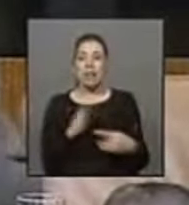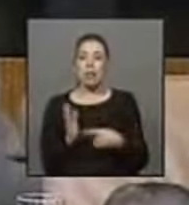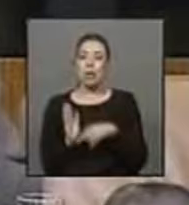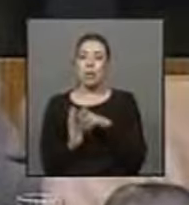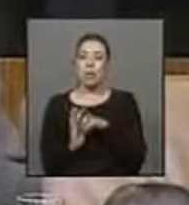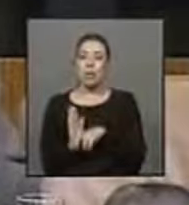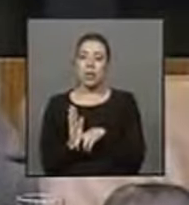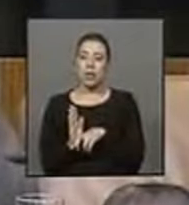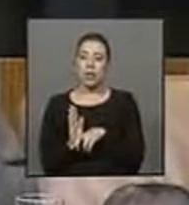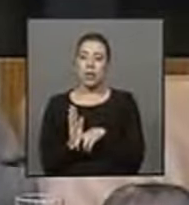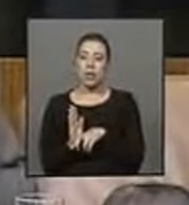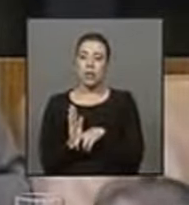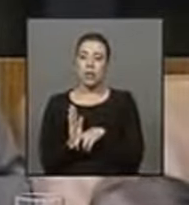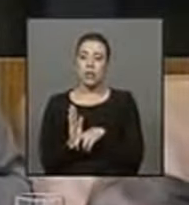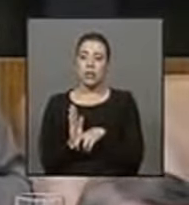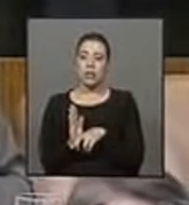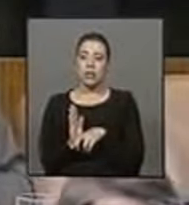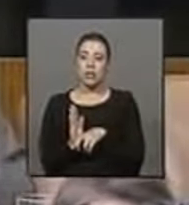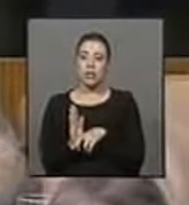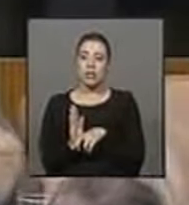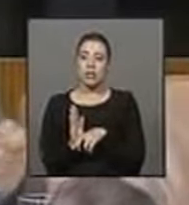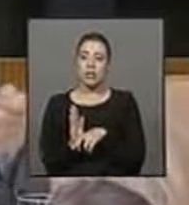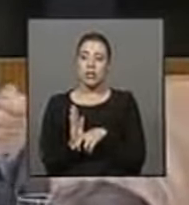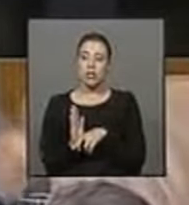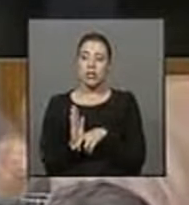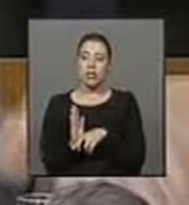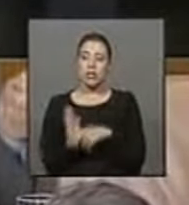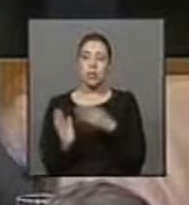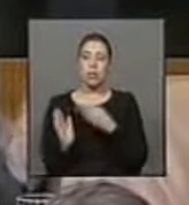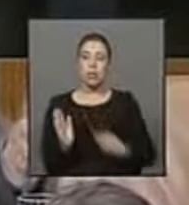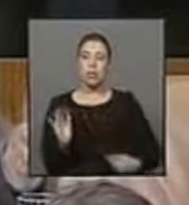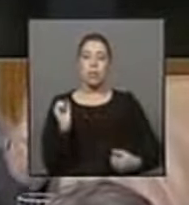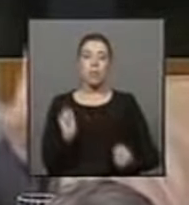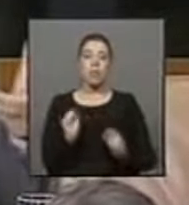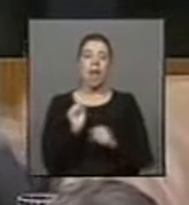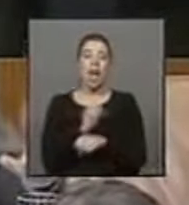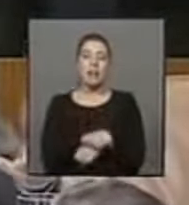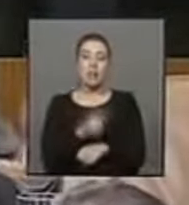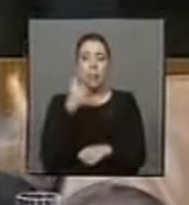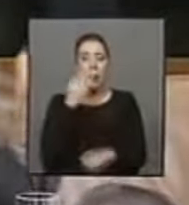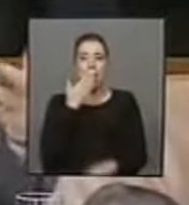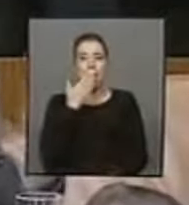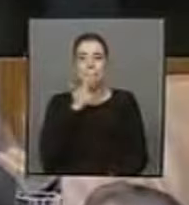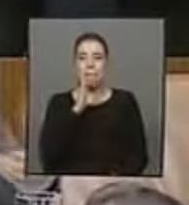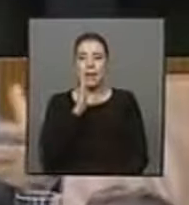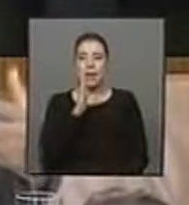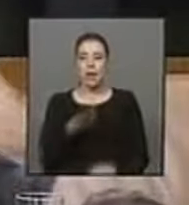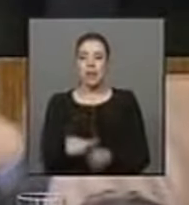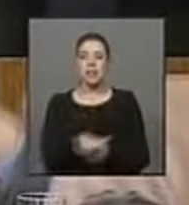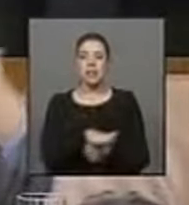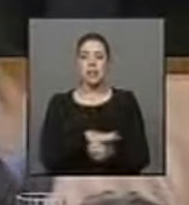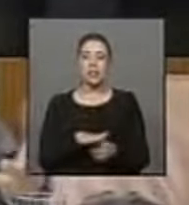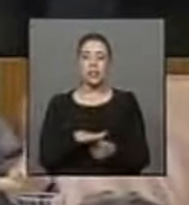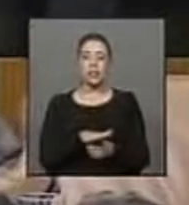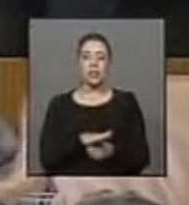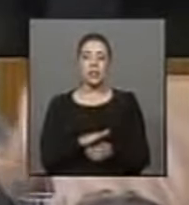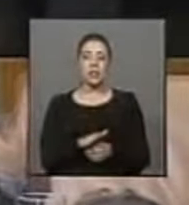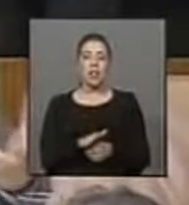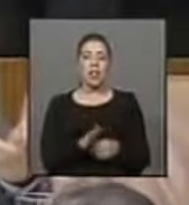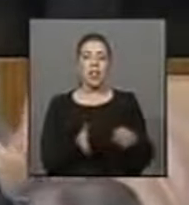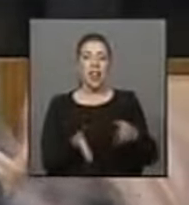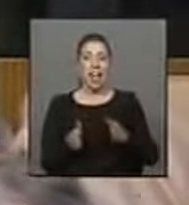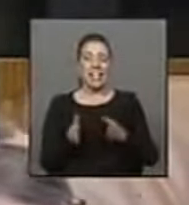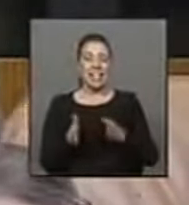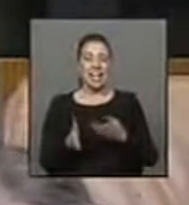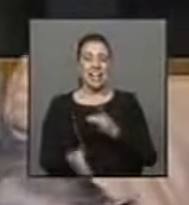proyecto tenga bien la presidenta recibirlo, recepcionarlo para mejorar la situación vial de